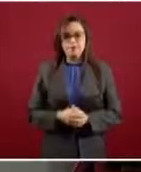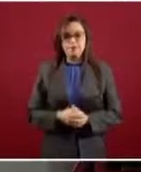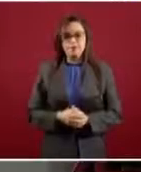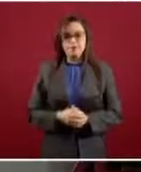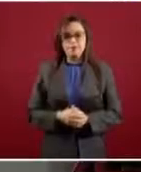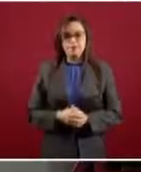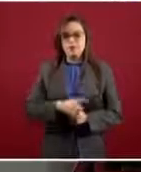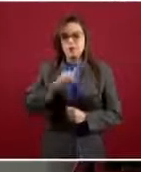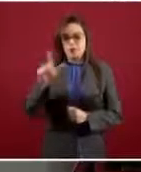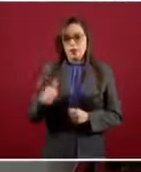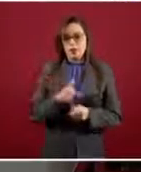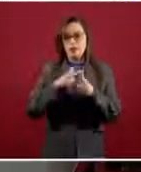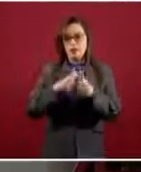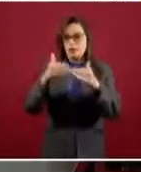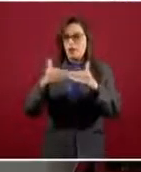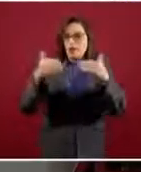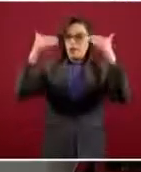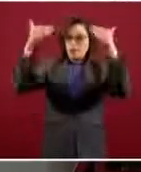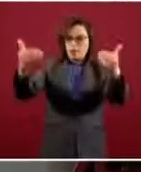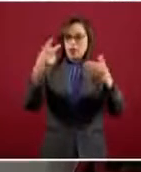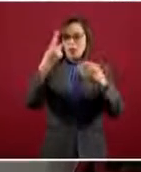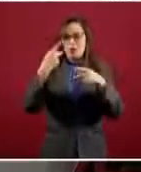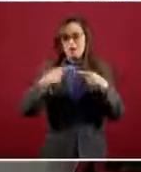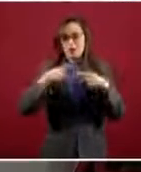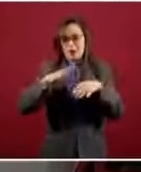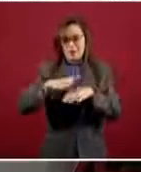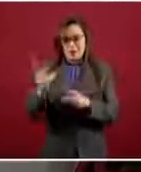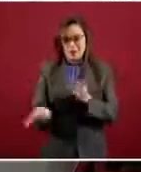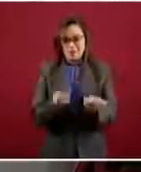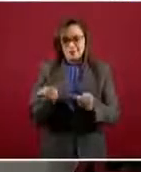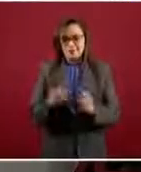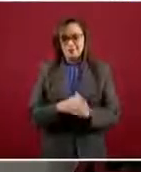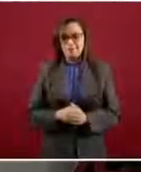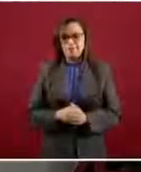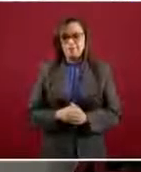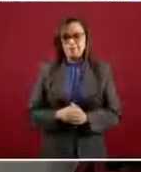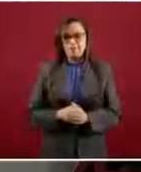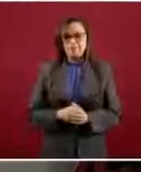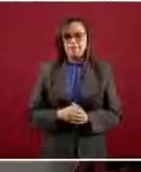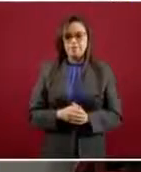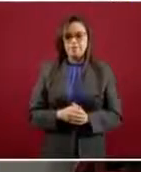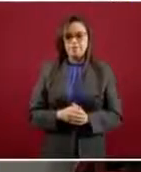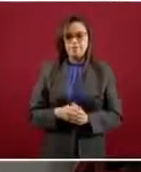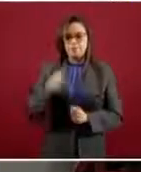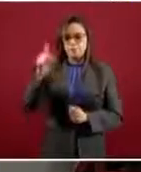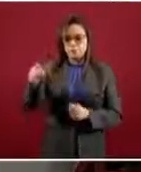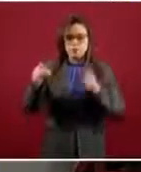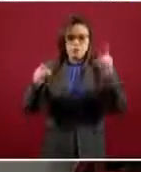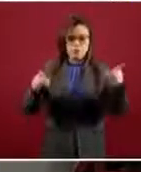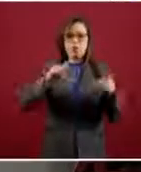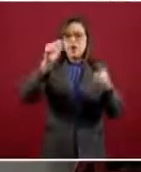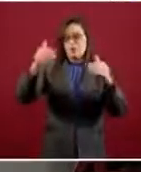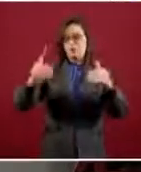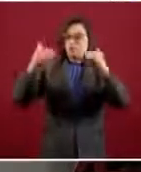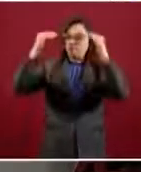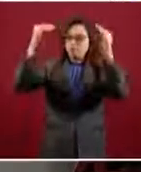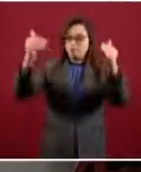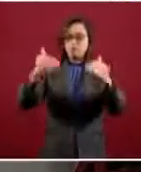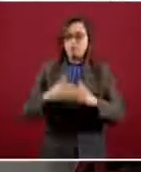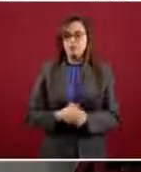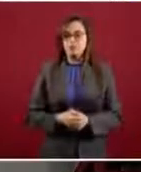y le seguimos, y luego 2 personas atrás. Ángeles Cruz, de la jornada, ustedes 2, y luego nos vamos de atrás para